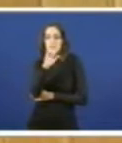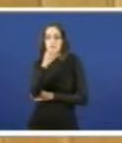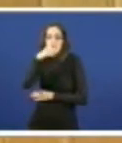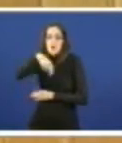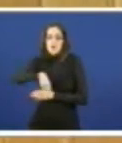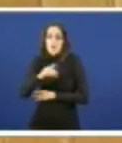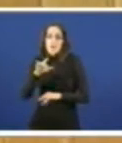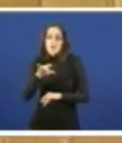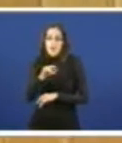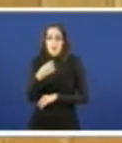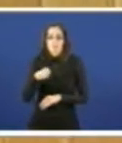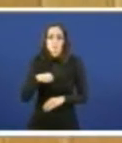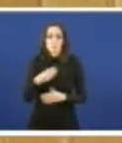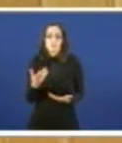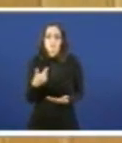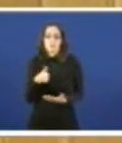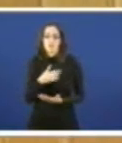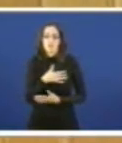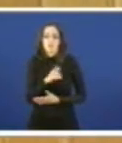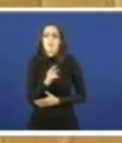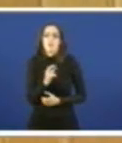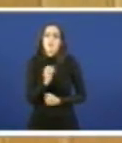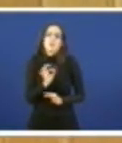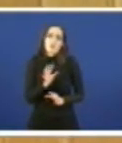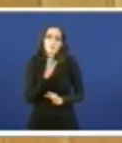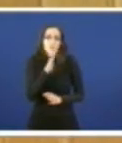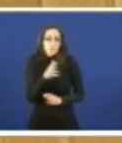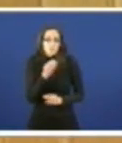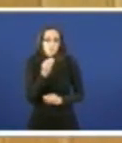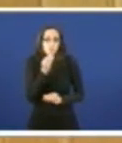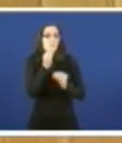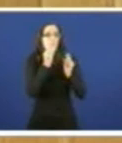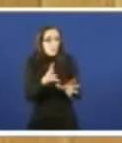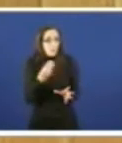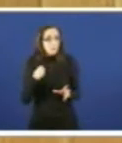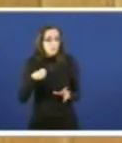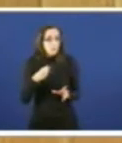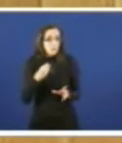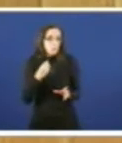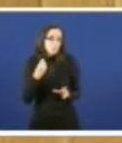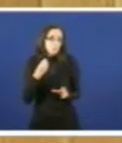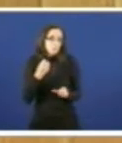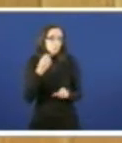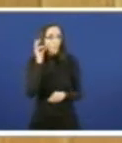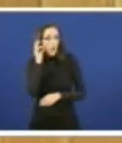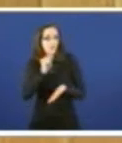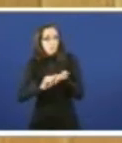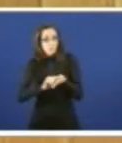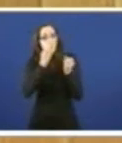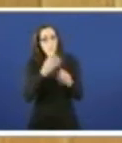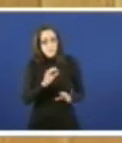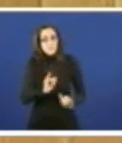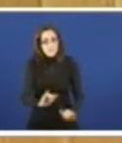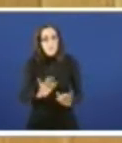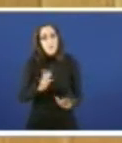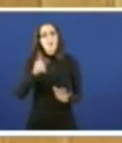en cuestión para a obra, para a magnífica obra e as contribucións feitas por Concepción Arenal, mas creemos que sí que ten